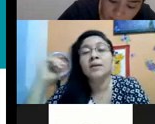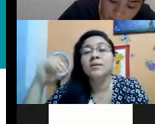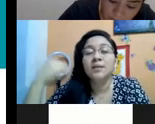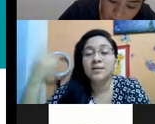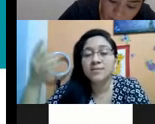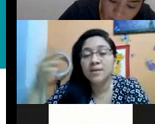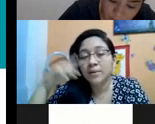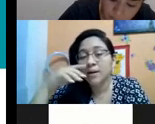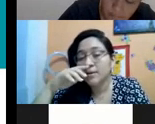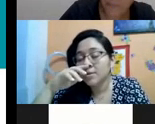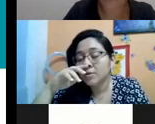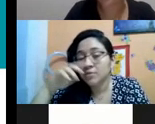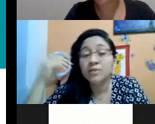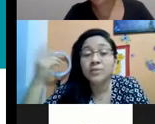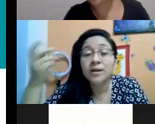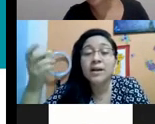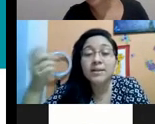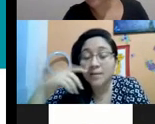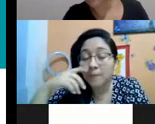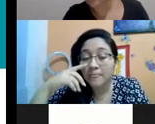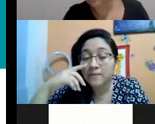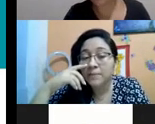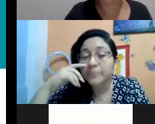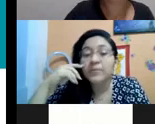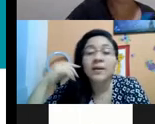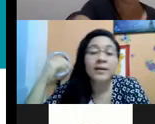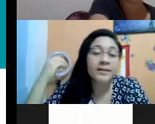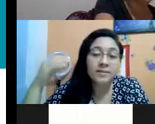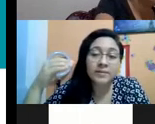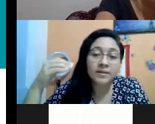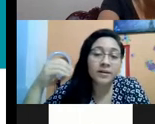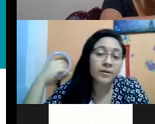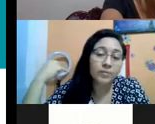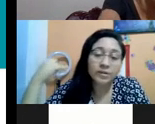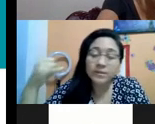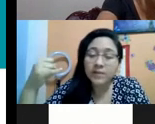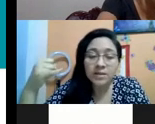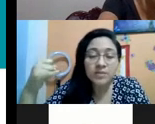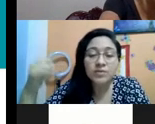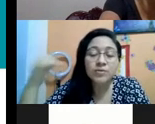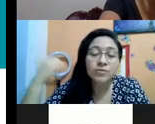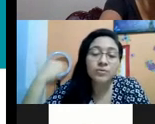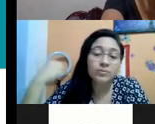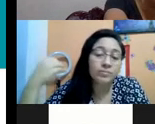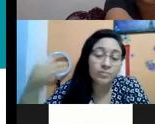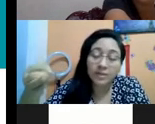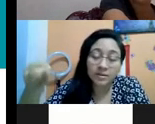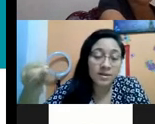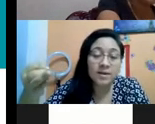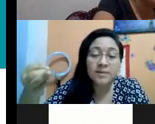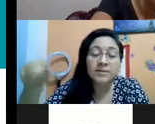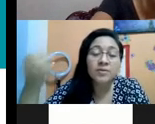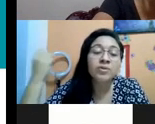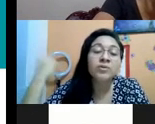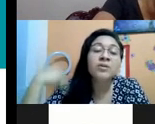que les enseñe a elaborar el diseño instruccional de una clase. ¿Sí? El que siempre tiene que haber una actividad de inicio,